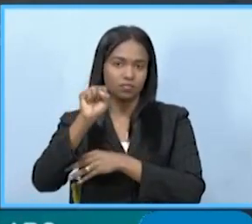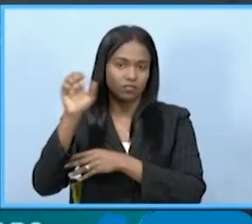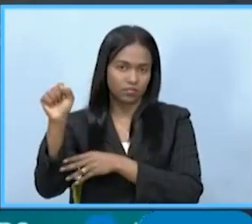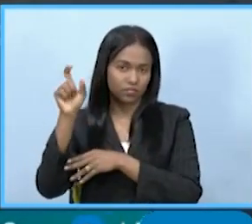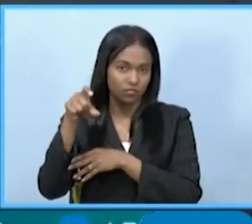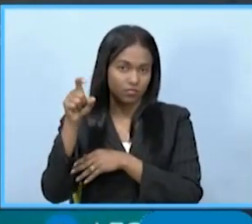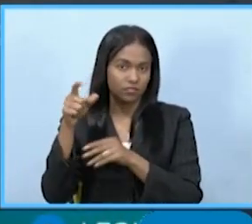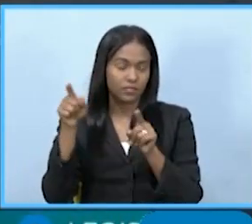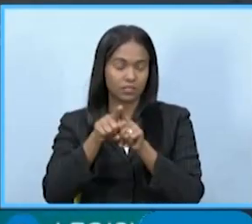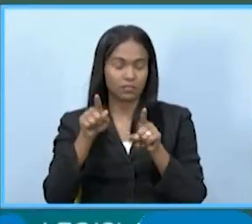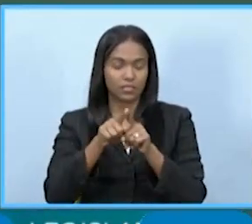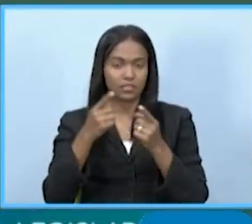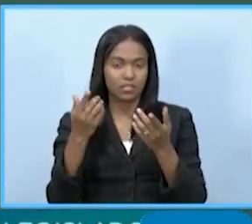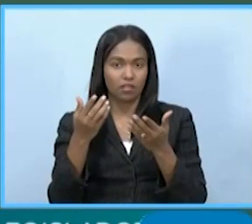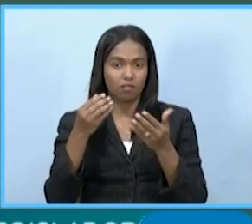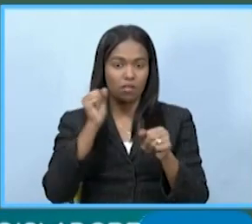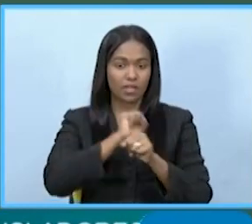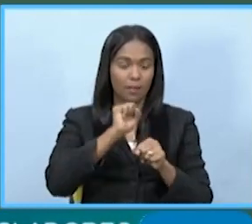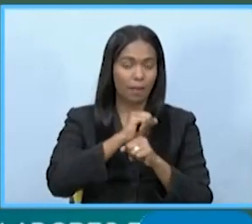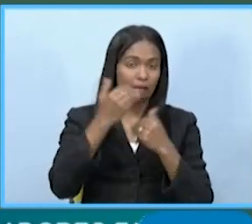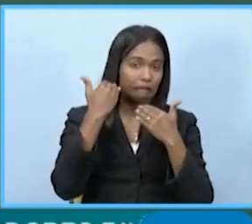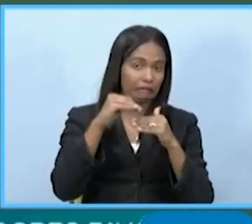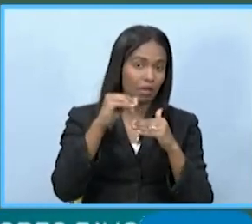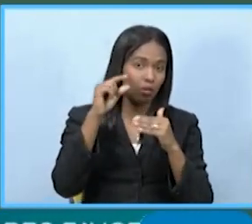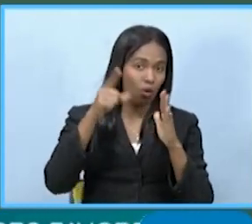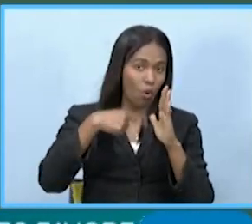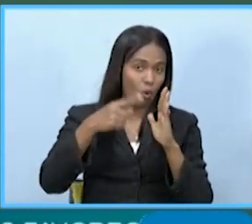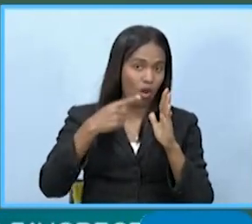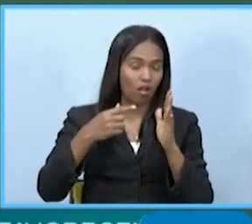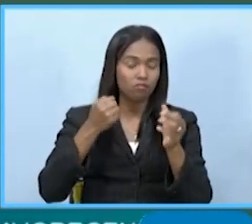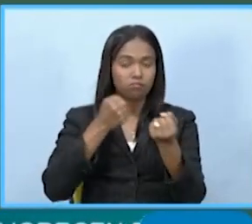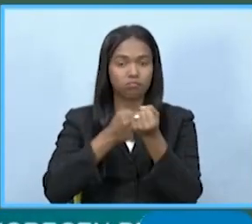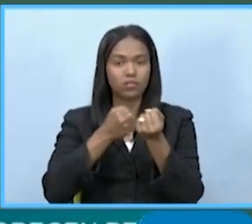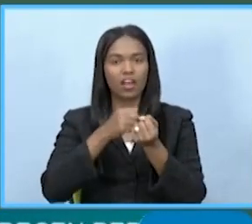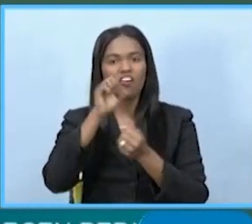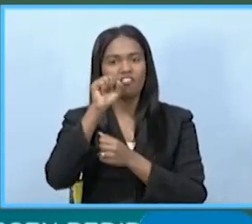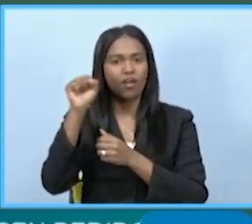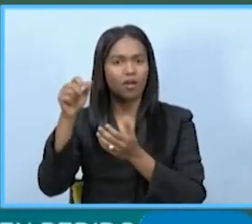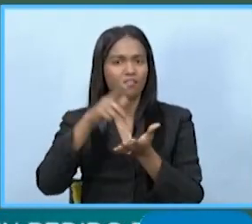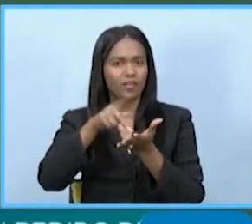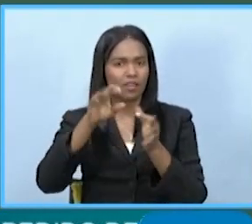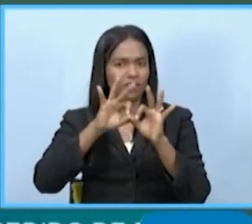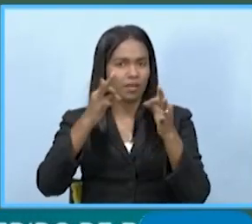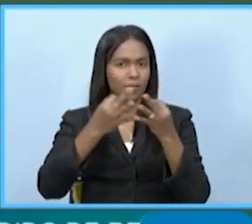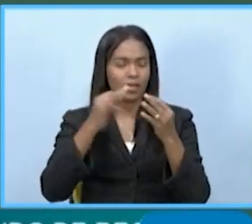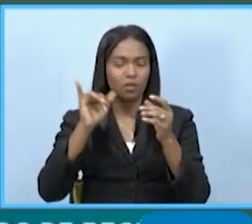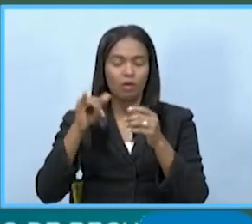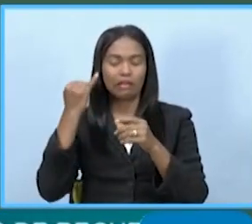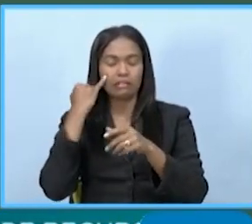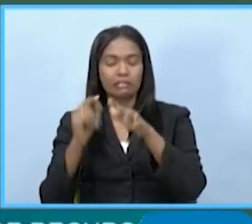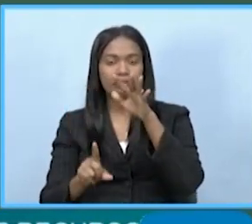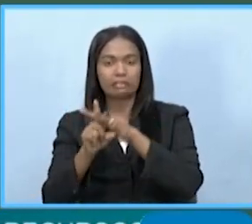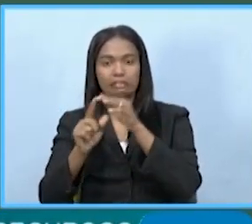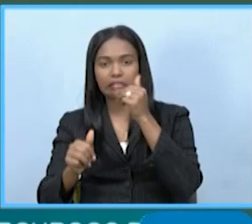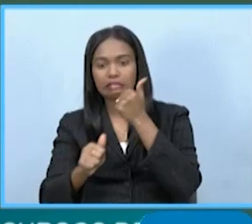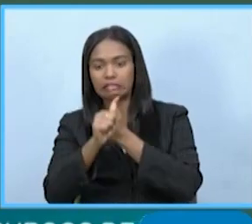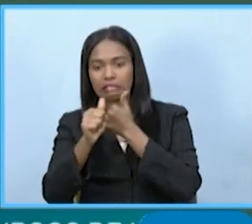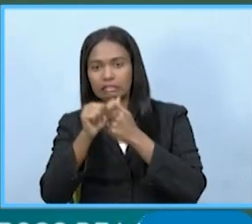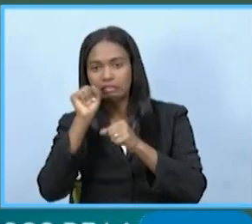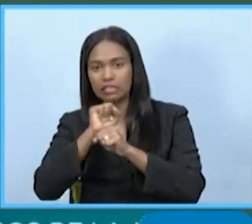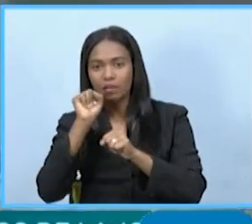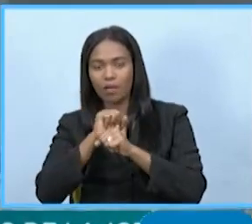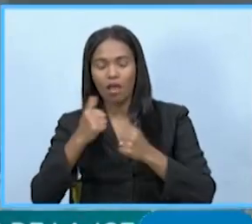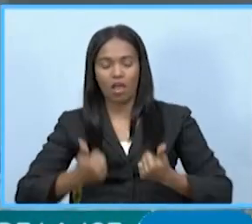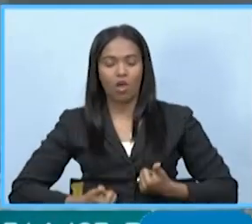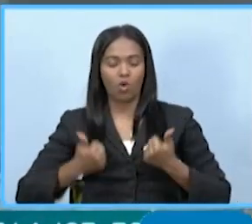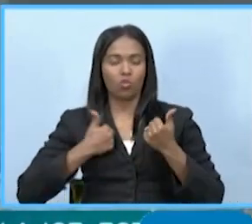Social, delimitación de jornadas laborales, cobertura mejorada de seguro familiar de salud, cobertura de riesgos laborales, pensiones de